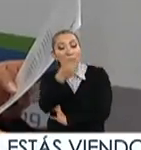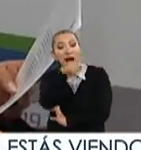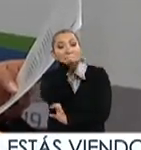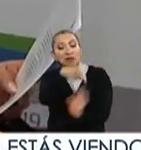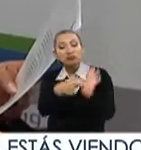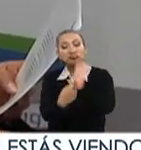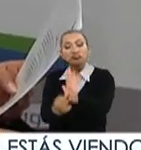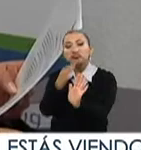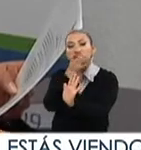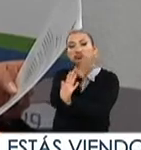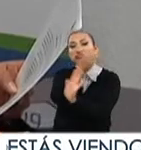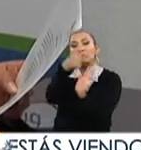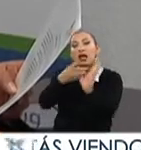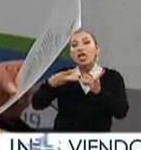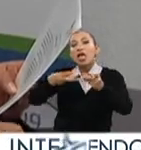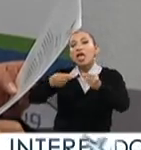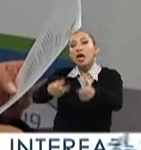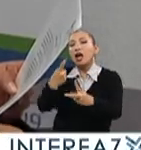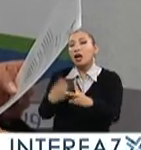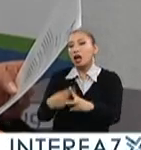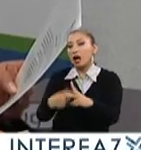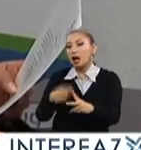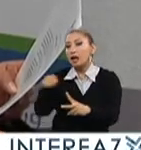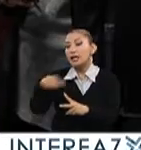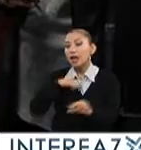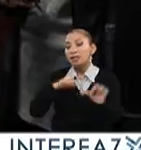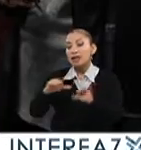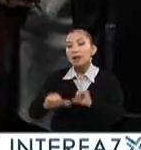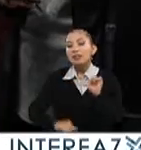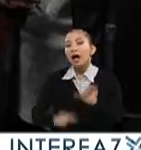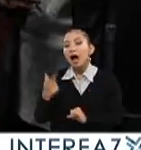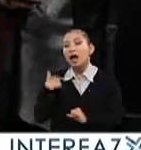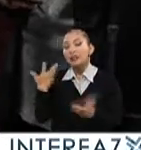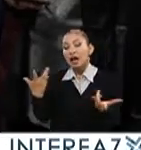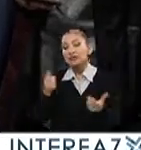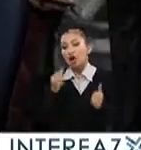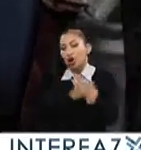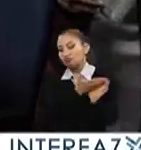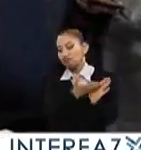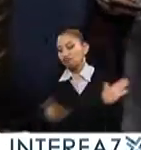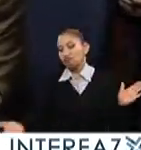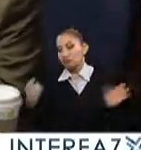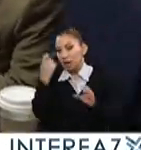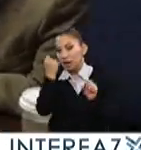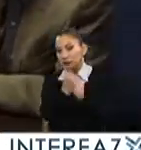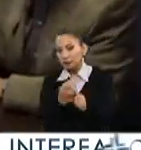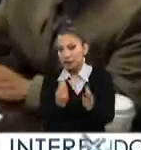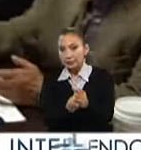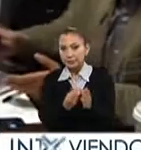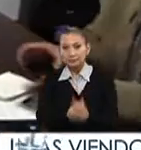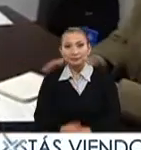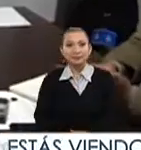obligación de presentar un informe de rendición de cuentas y de las actividades desempeñadas a lo largo del ciclo escolar.